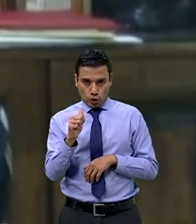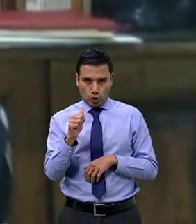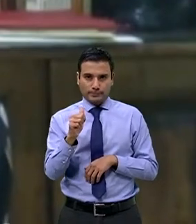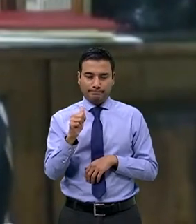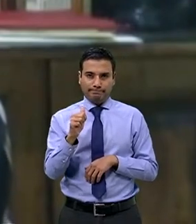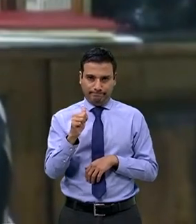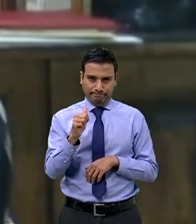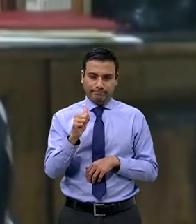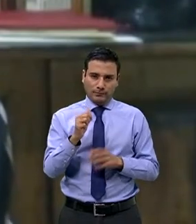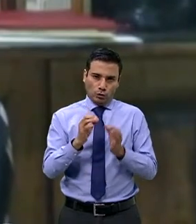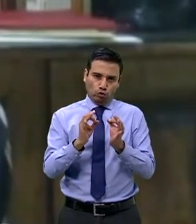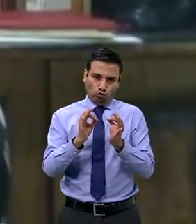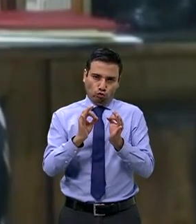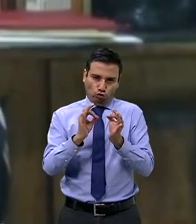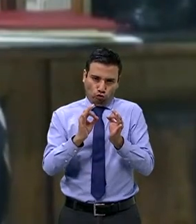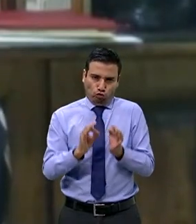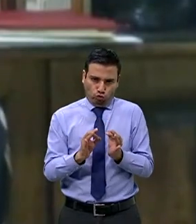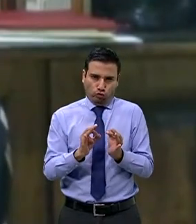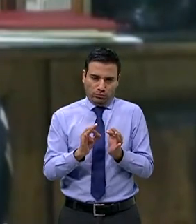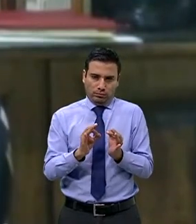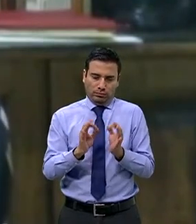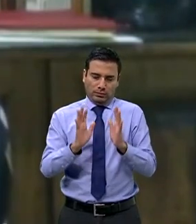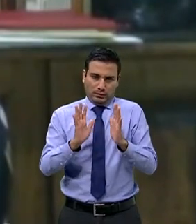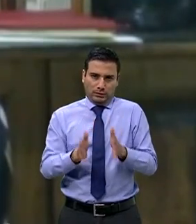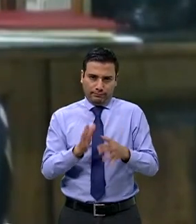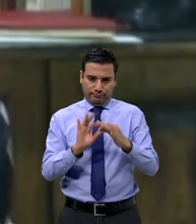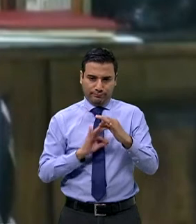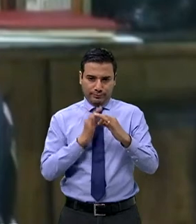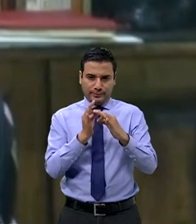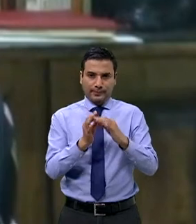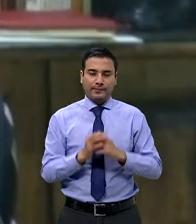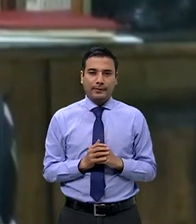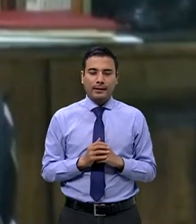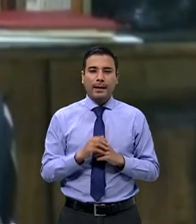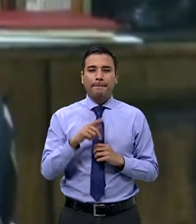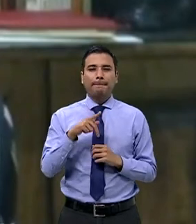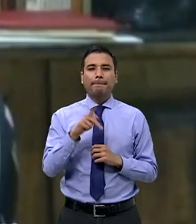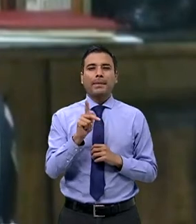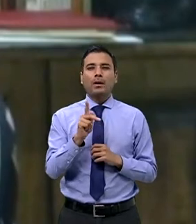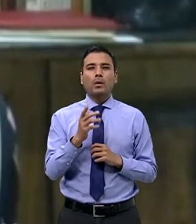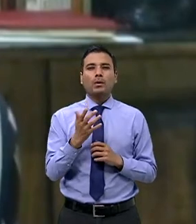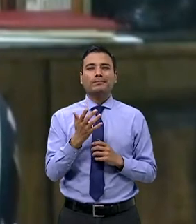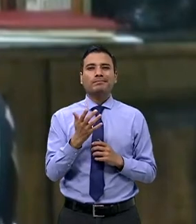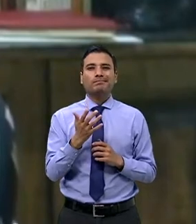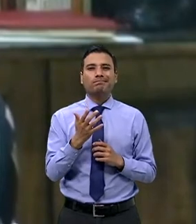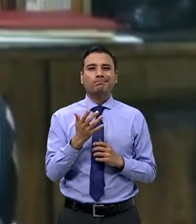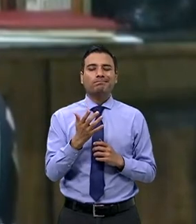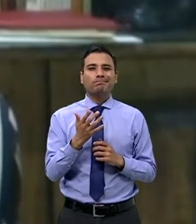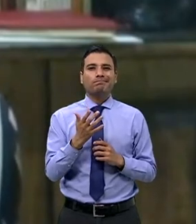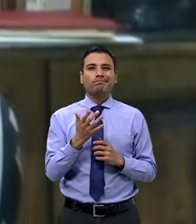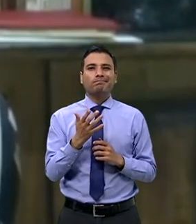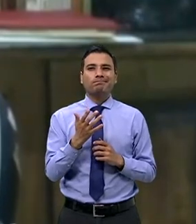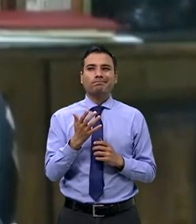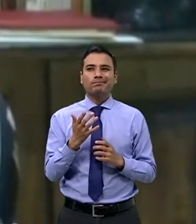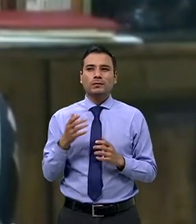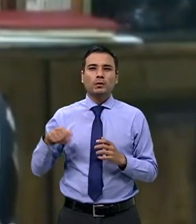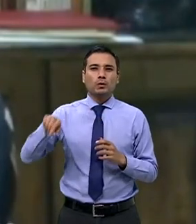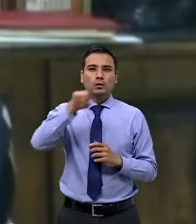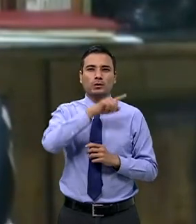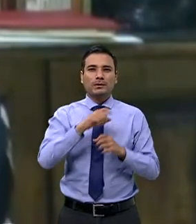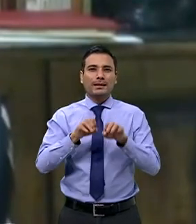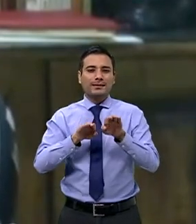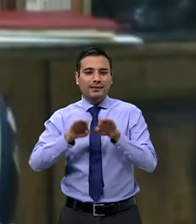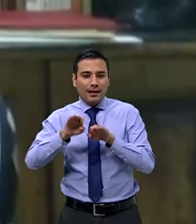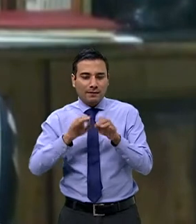electoral pero sin embargo no pudiendo utilizar muchos de los trabajos que estamos estábamos haciendo por ejemplo la